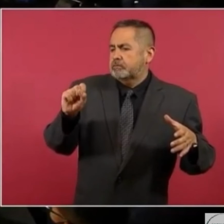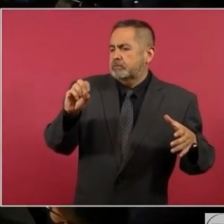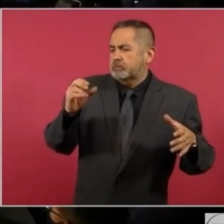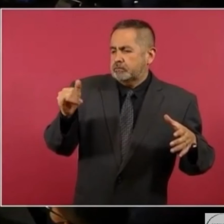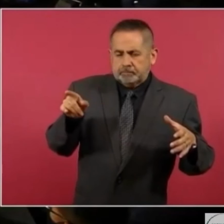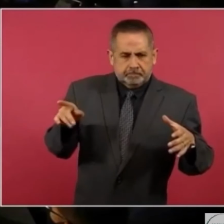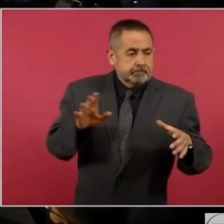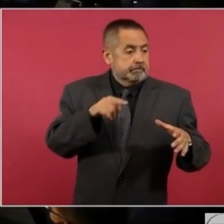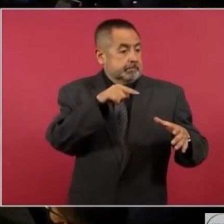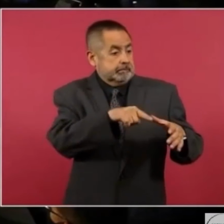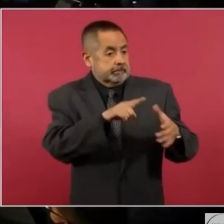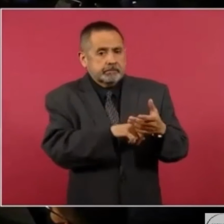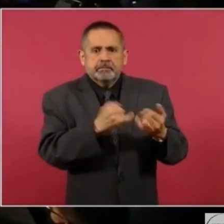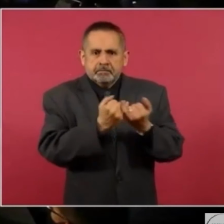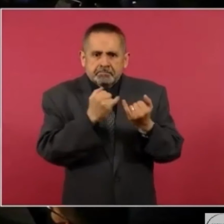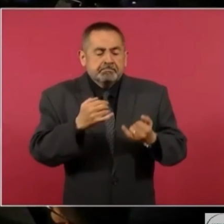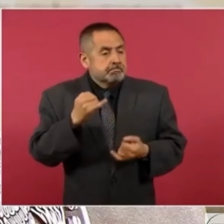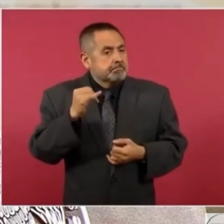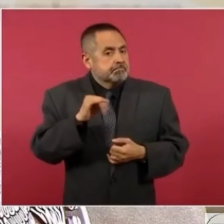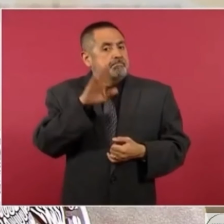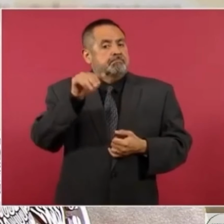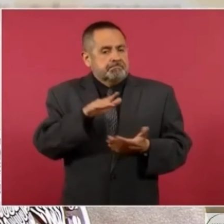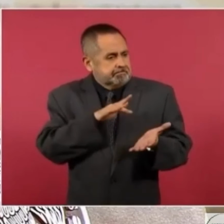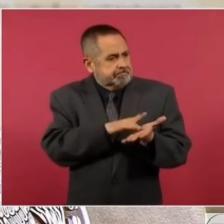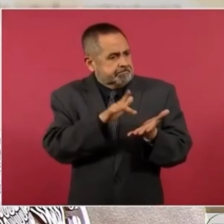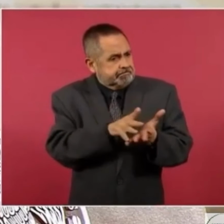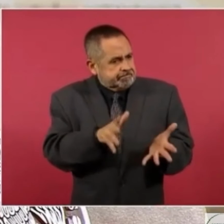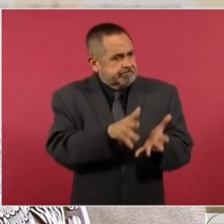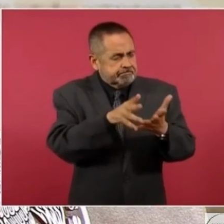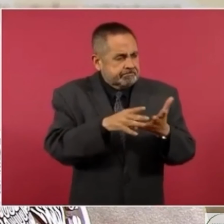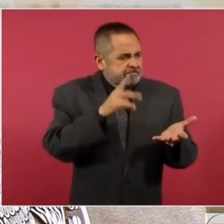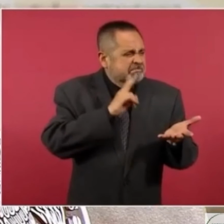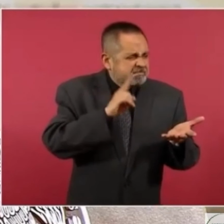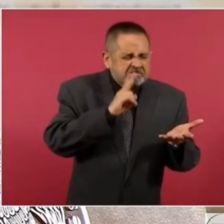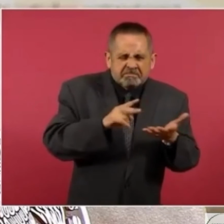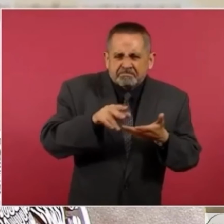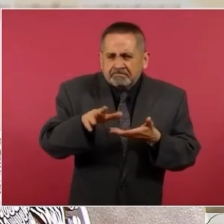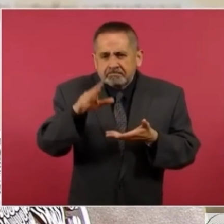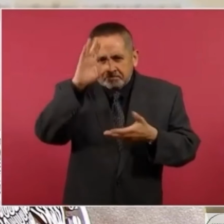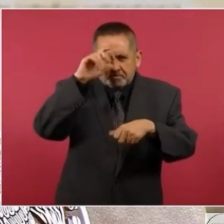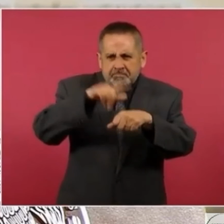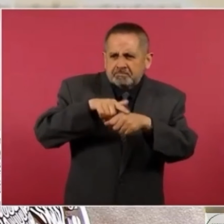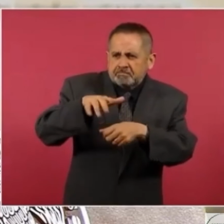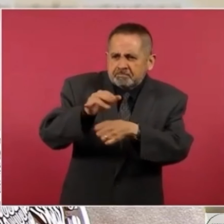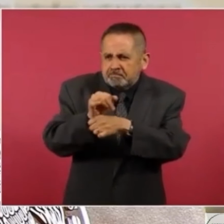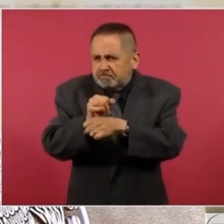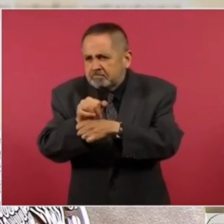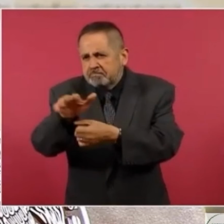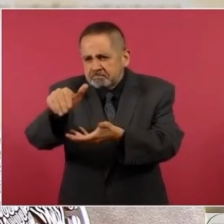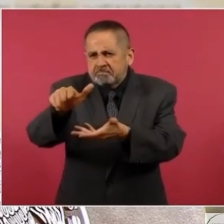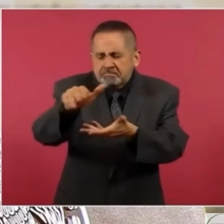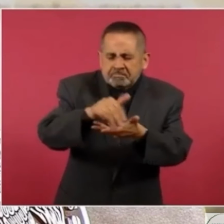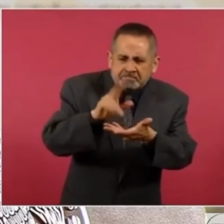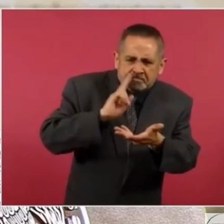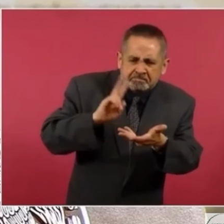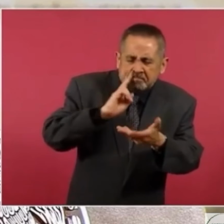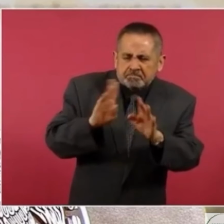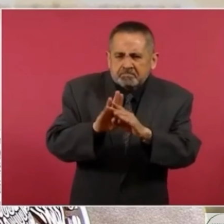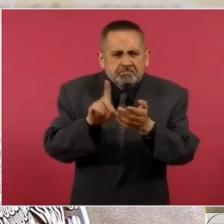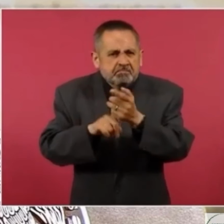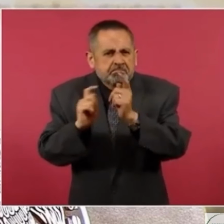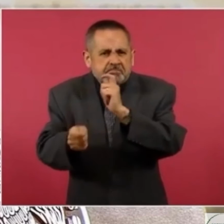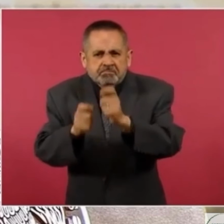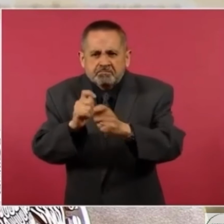y se pretendía impulsar no solamente la recopilación del bagaje cultural y